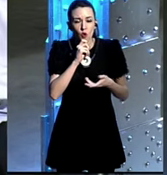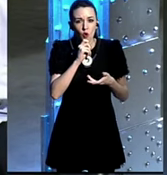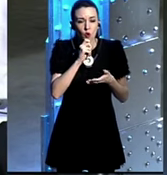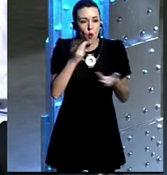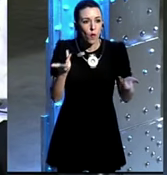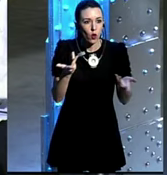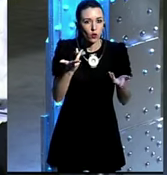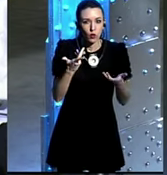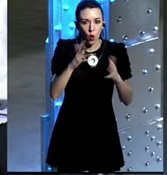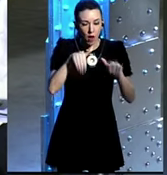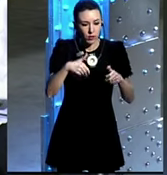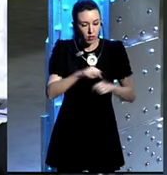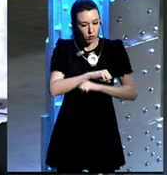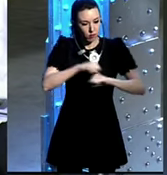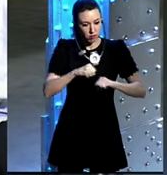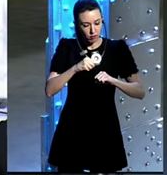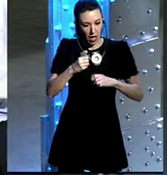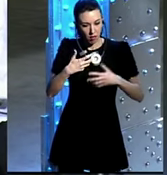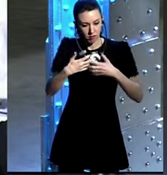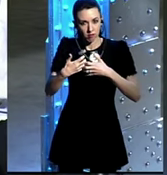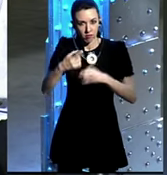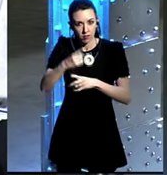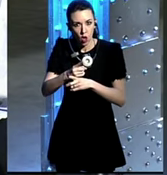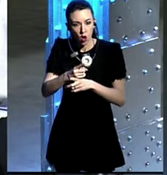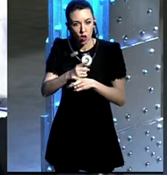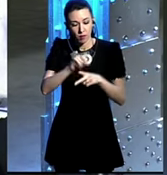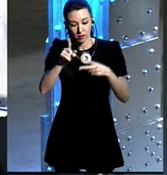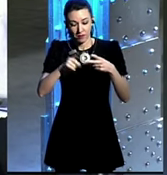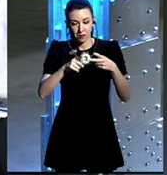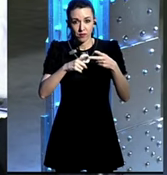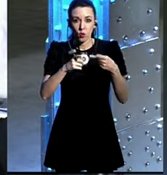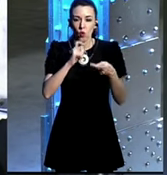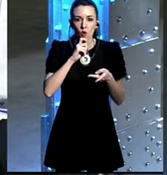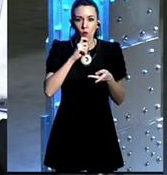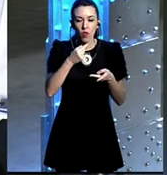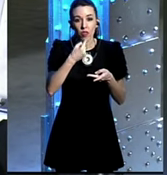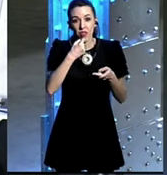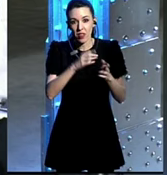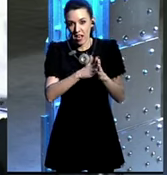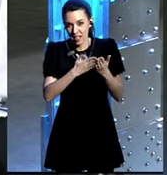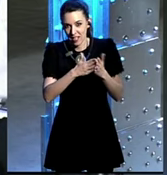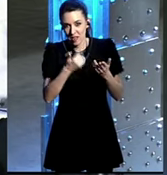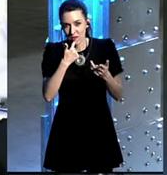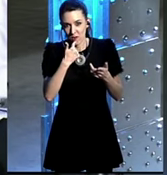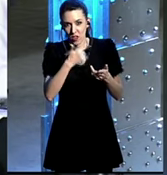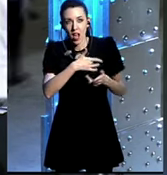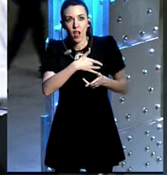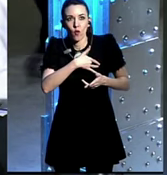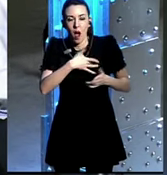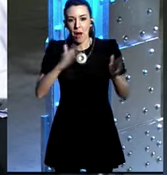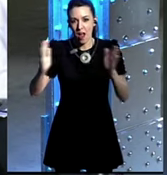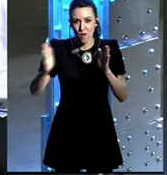Y ese segundo elemento de cómo es posible que en esta... Dice en el libro que ama esta